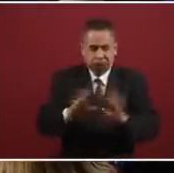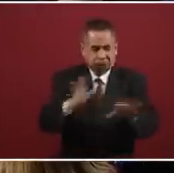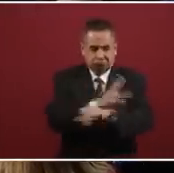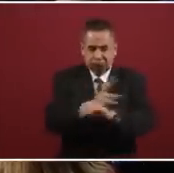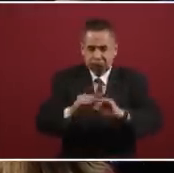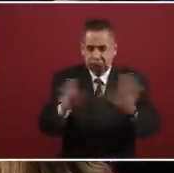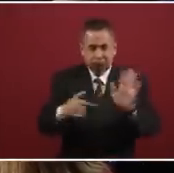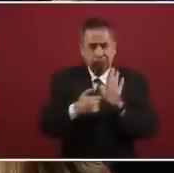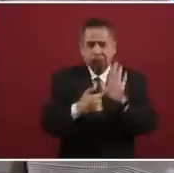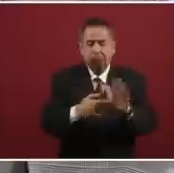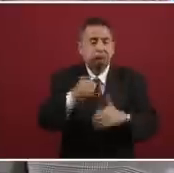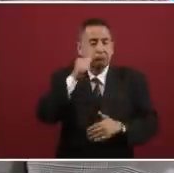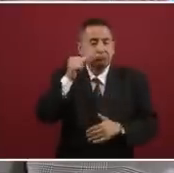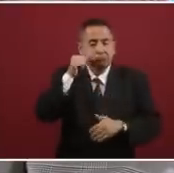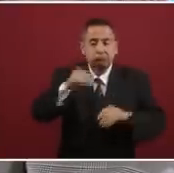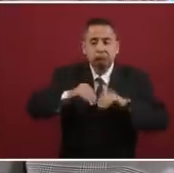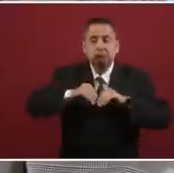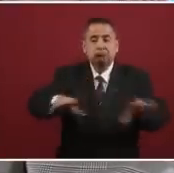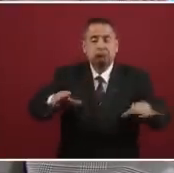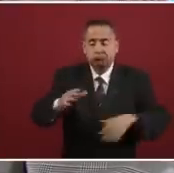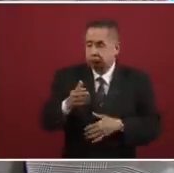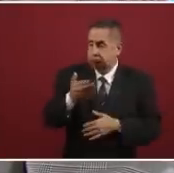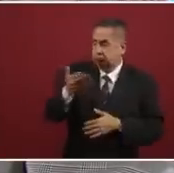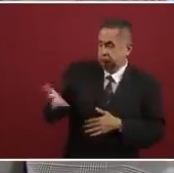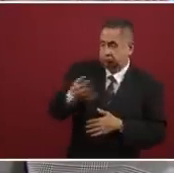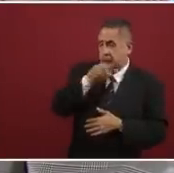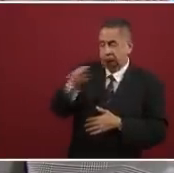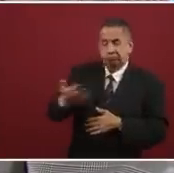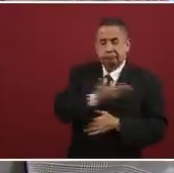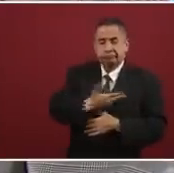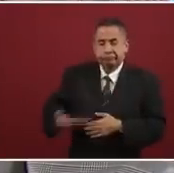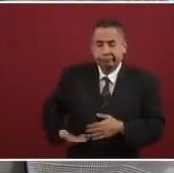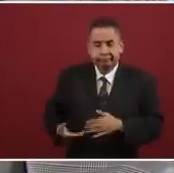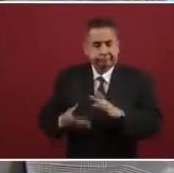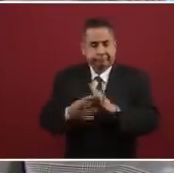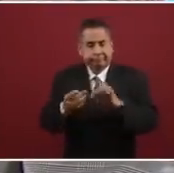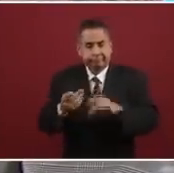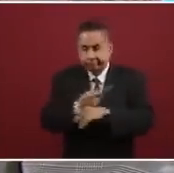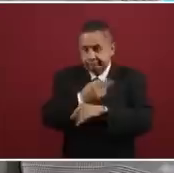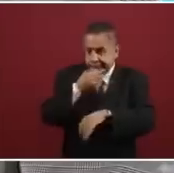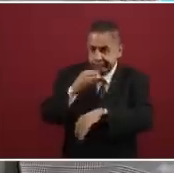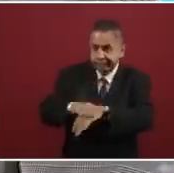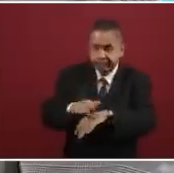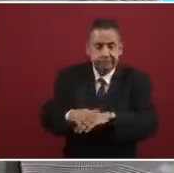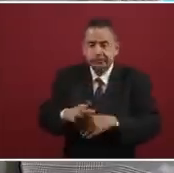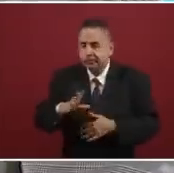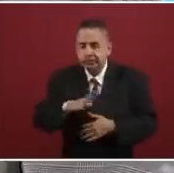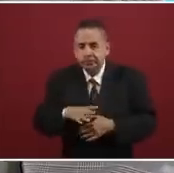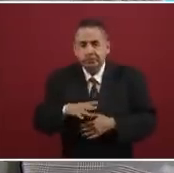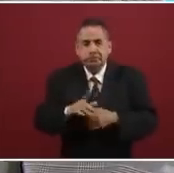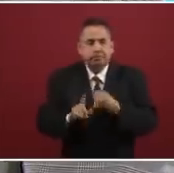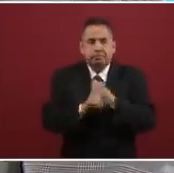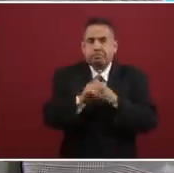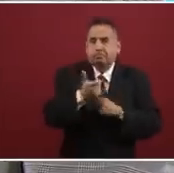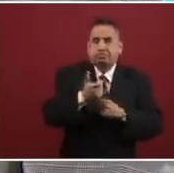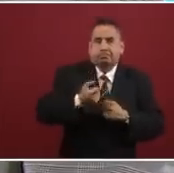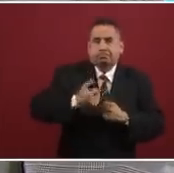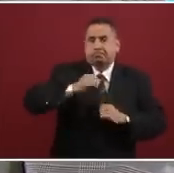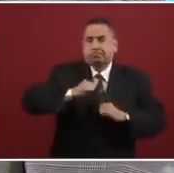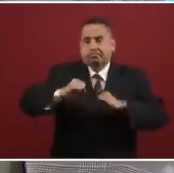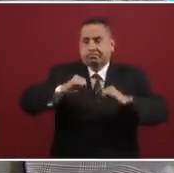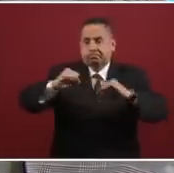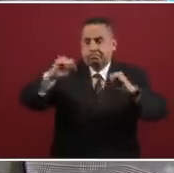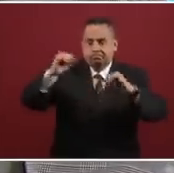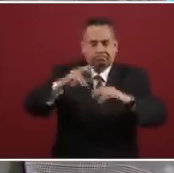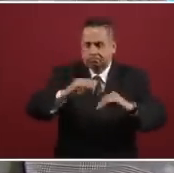transparencia. El día de ayer se le informó al señor presidente sobre estas circunstancias. No hay una presión inflacionaria, como